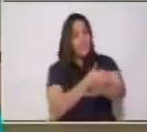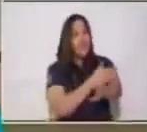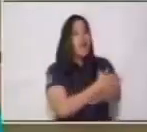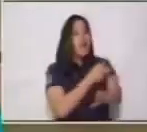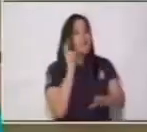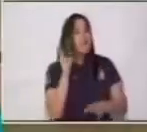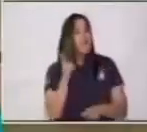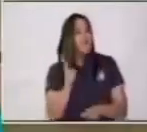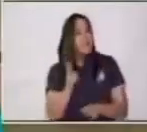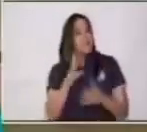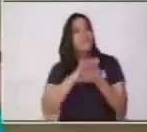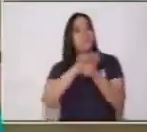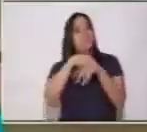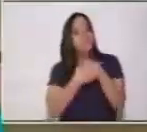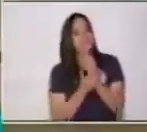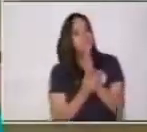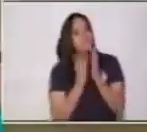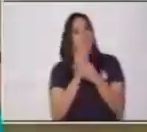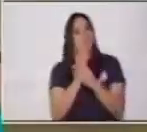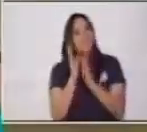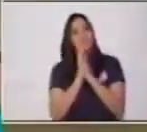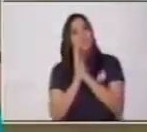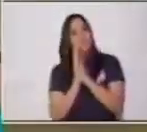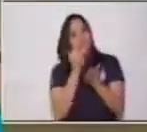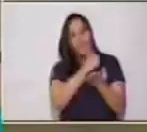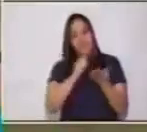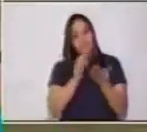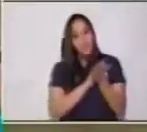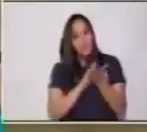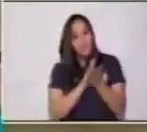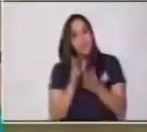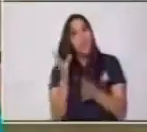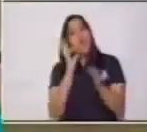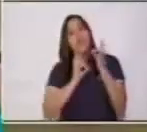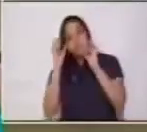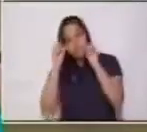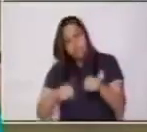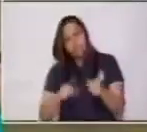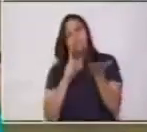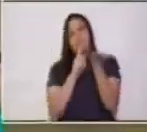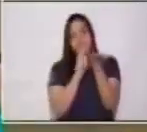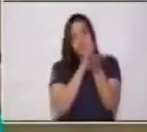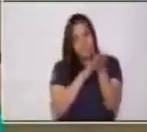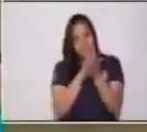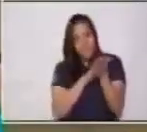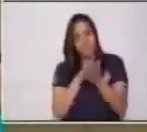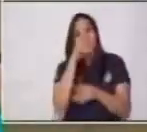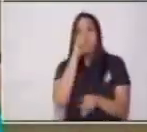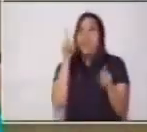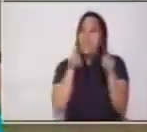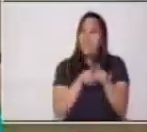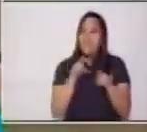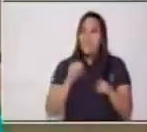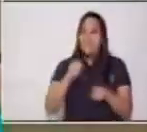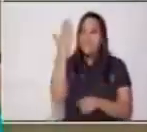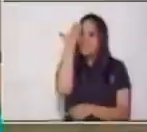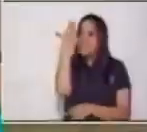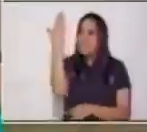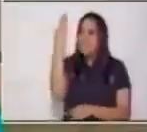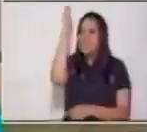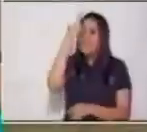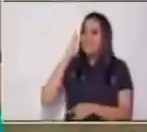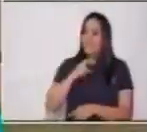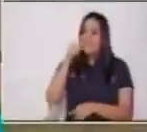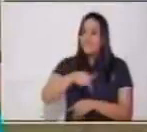empezar, te recomiendo que laves tus manos constantemente o que apliques gel antibacterial. También saludemos a Lourdes,